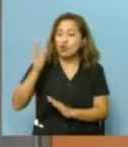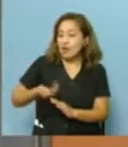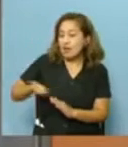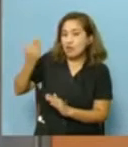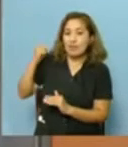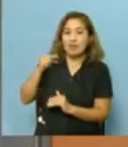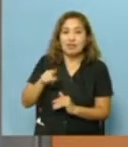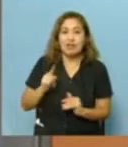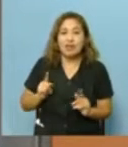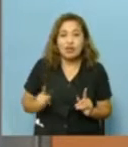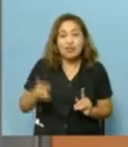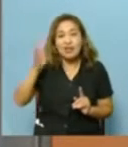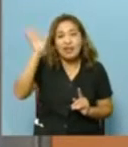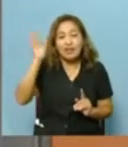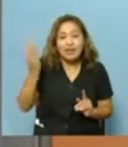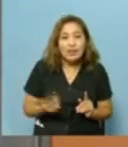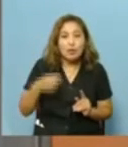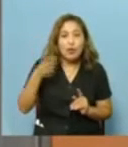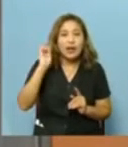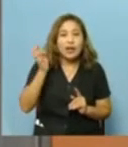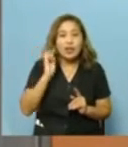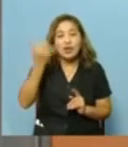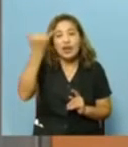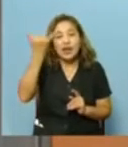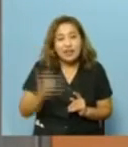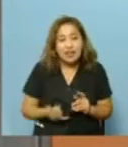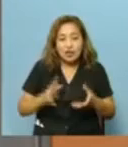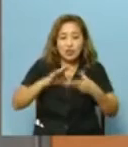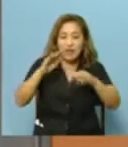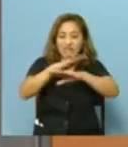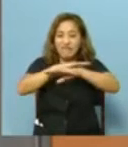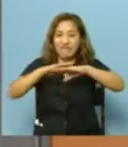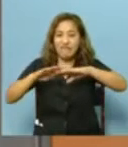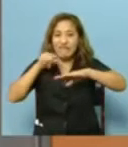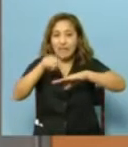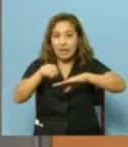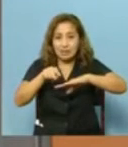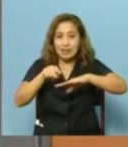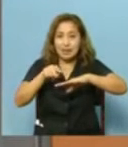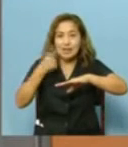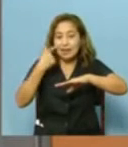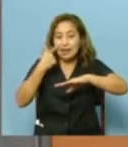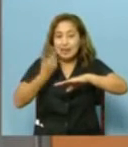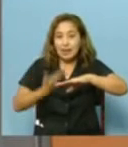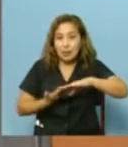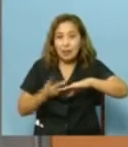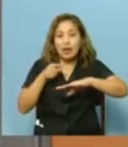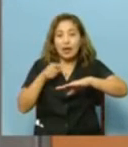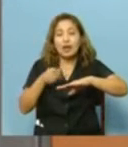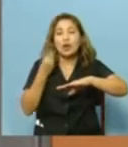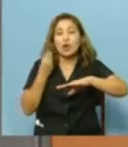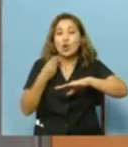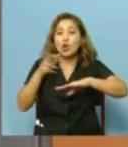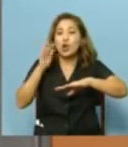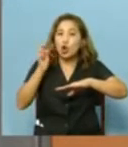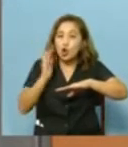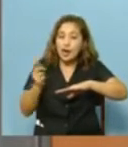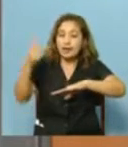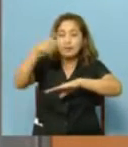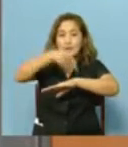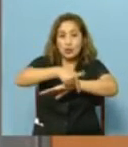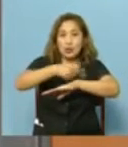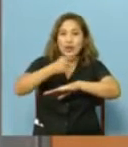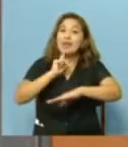pasado sabemos que el dólar al tener una estructura económica dónde las tarifas se fijan en dólares y el combustible también